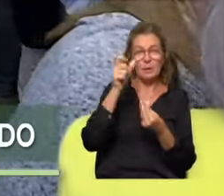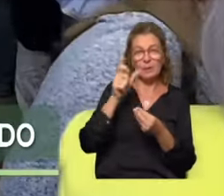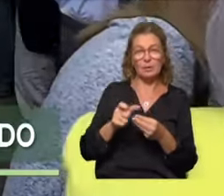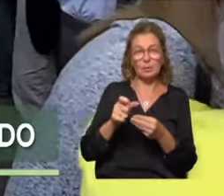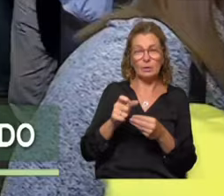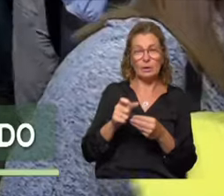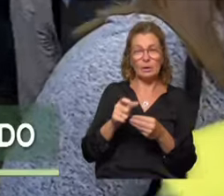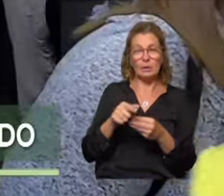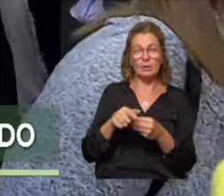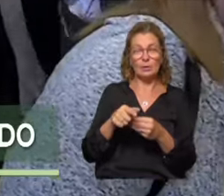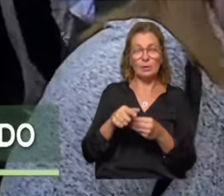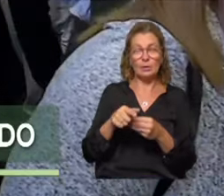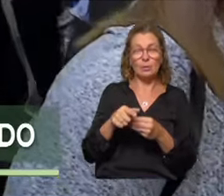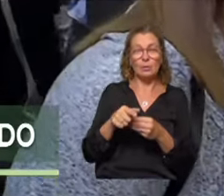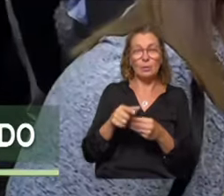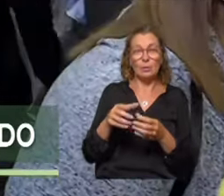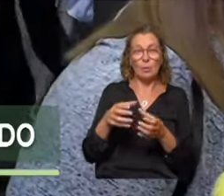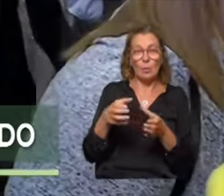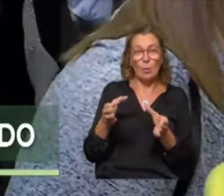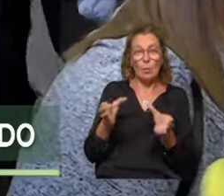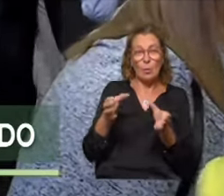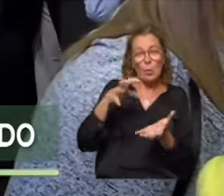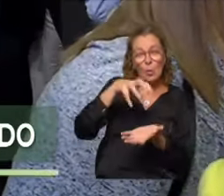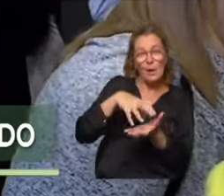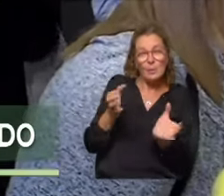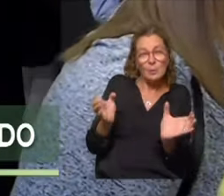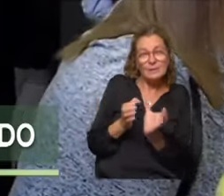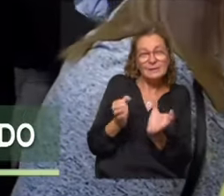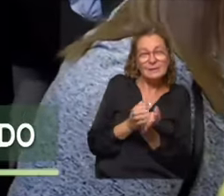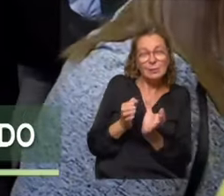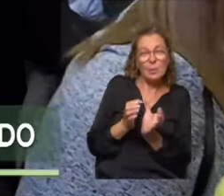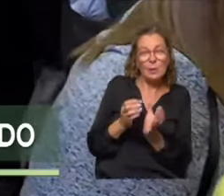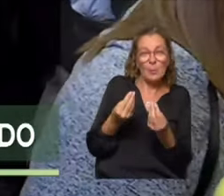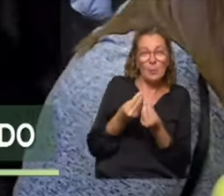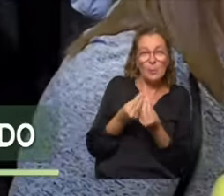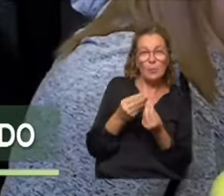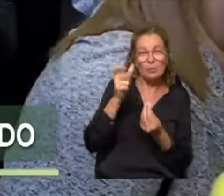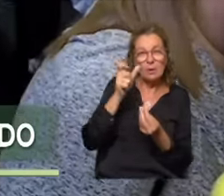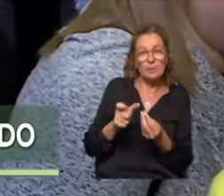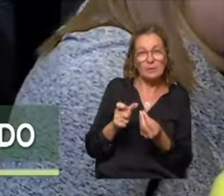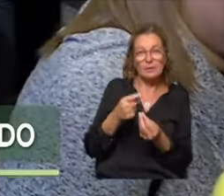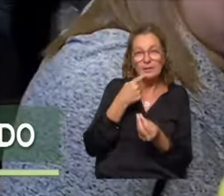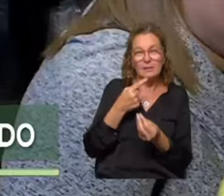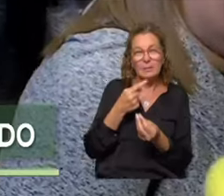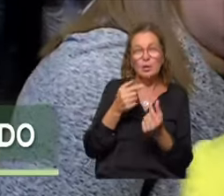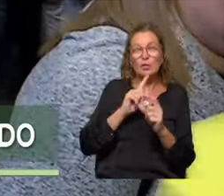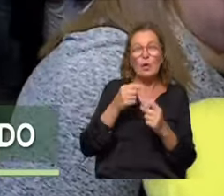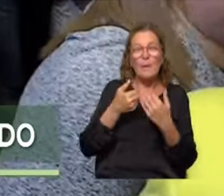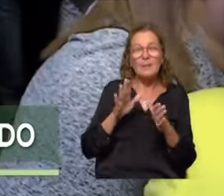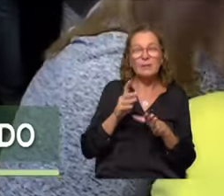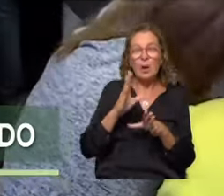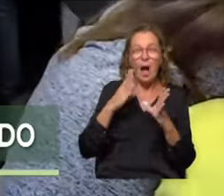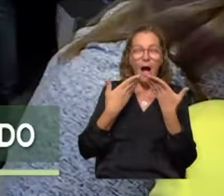está es un local bastante chico, pero está bastante lleno de gente, y decimos, todavía no comenzó la